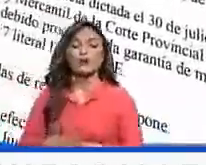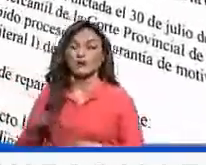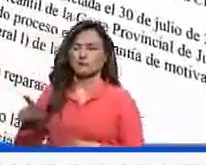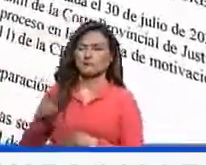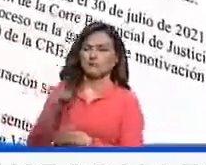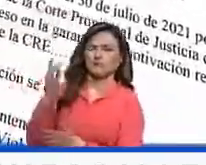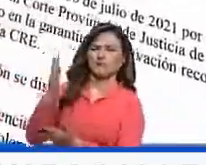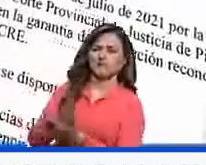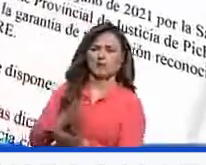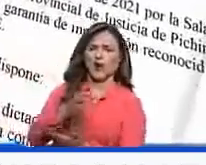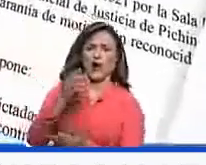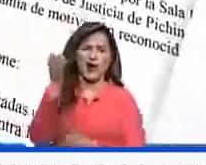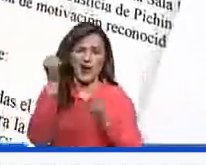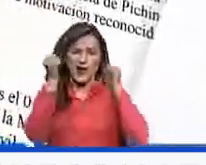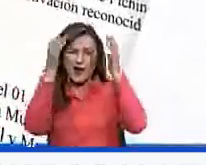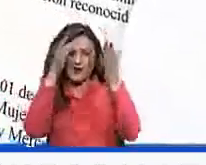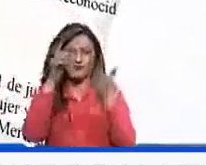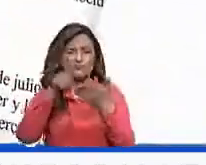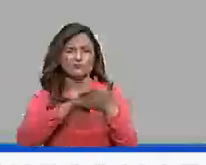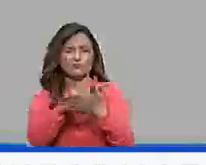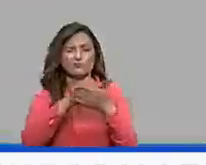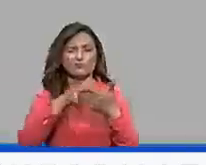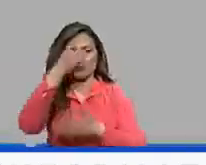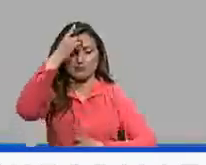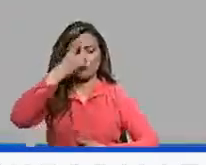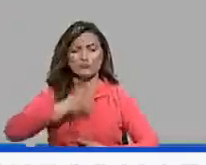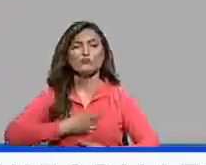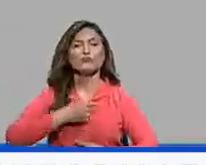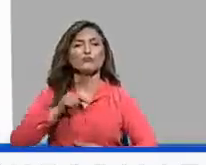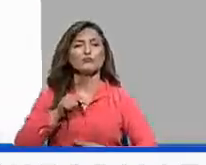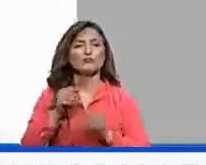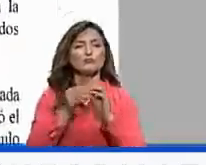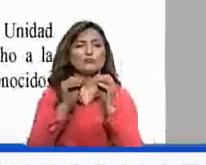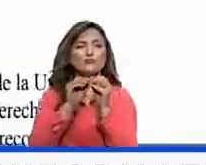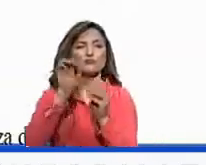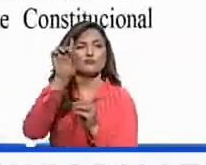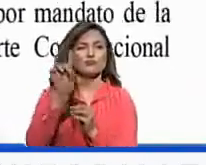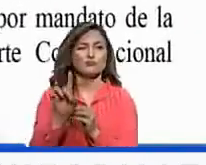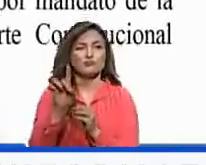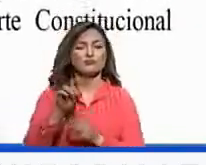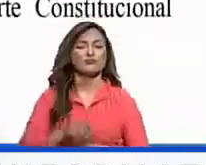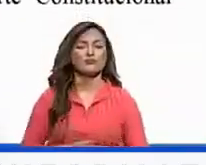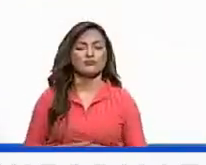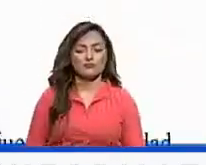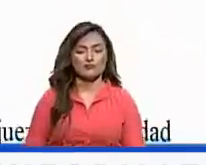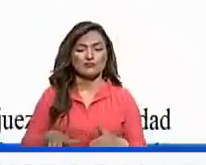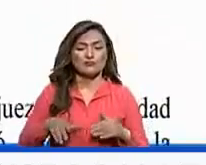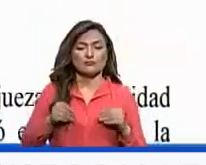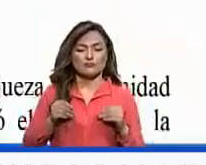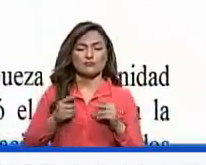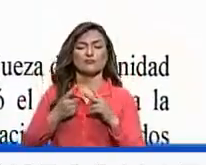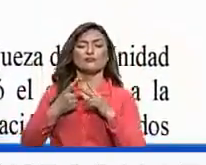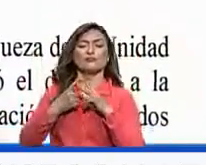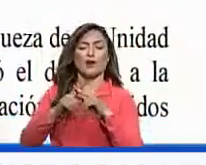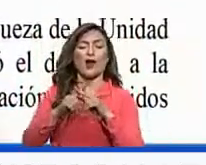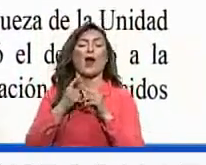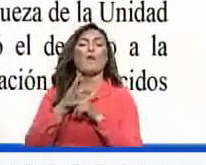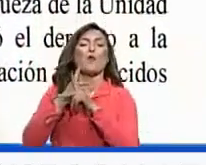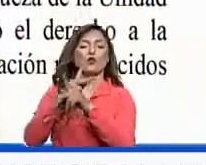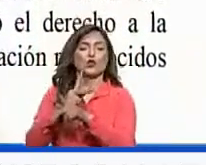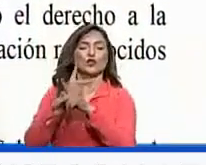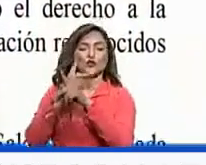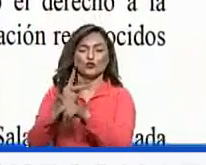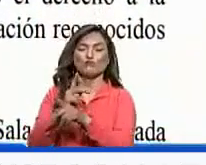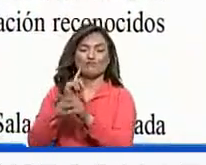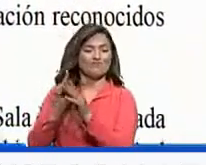alcaldía. La sentencia dice textualmente lo siguiente en el inciso número 1, aceptar la acción extraordinaria de protección. En